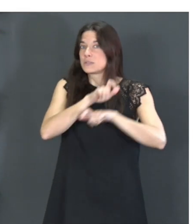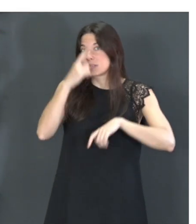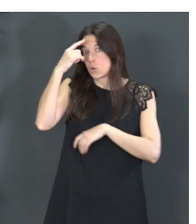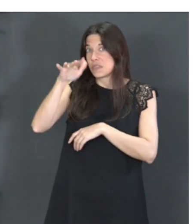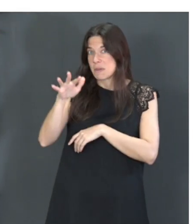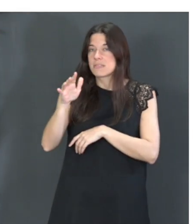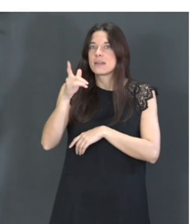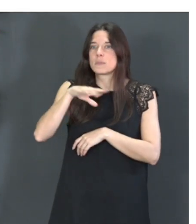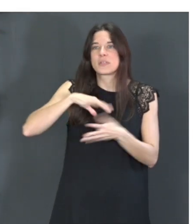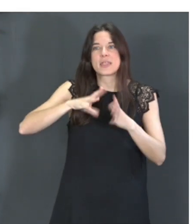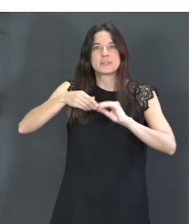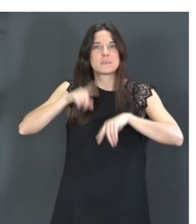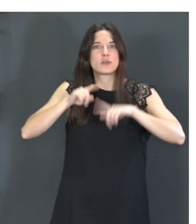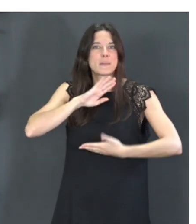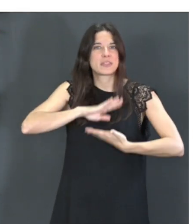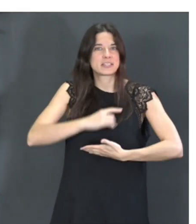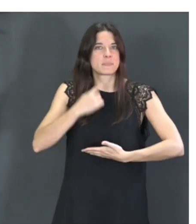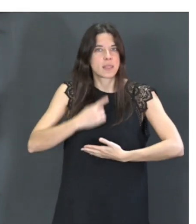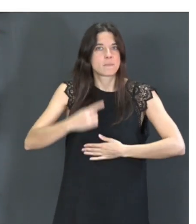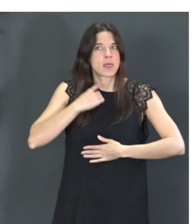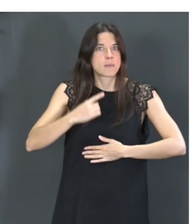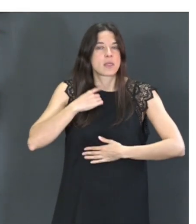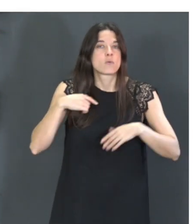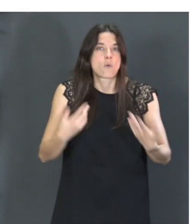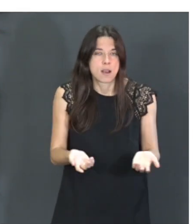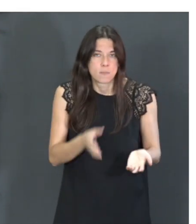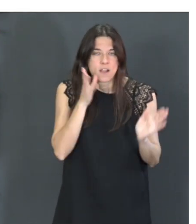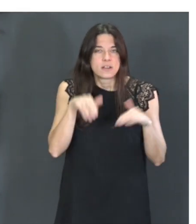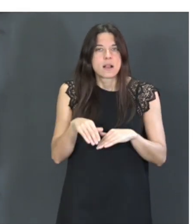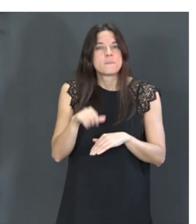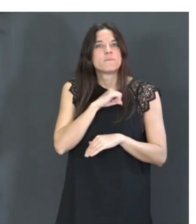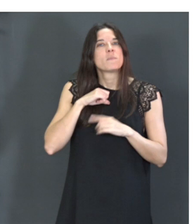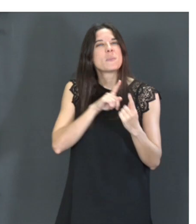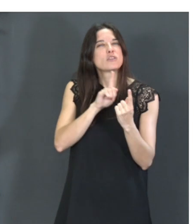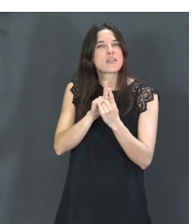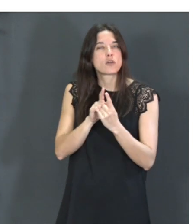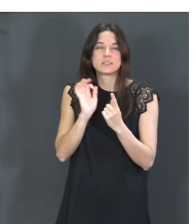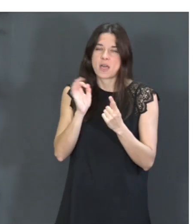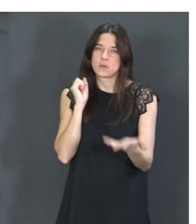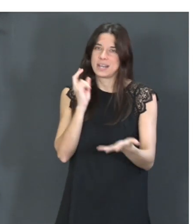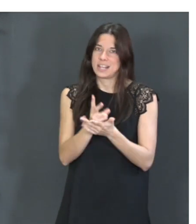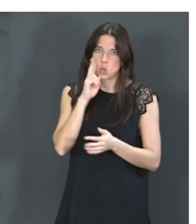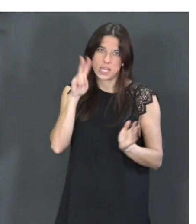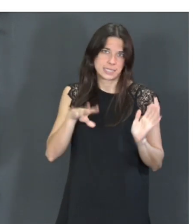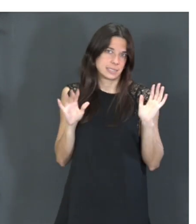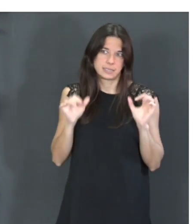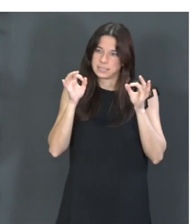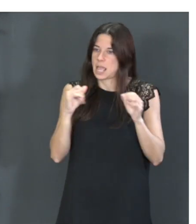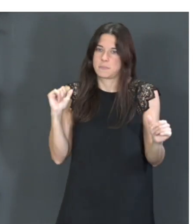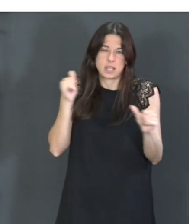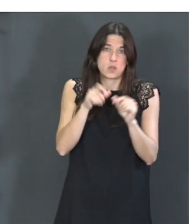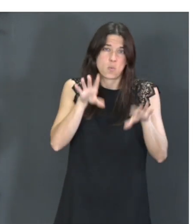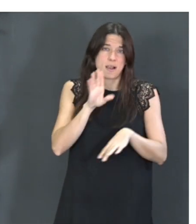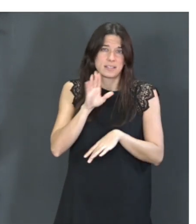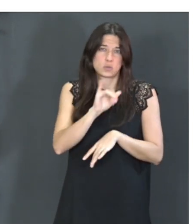a las capacidades que se van perdiendo, porque la personalización siempre ha sido un reto, como antes decía Julián, porque cada